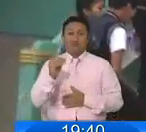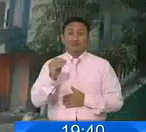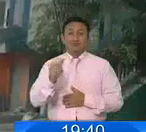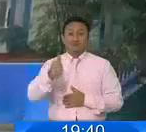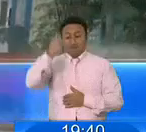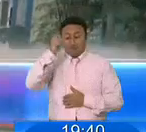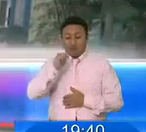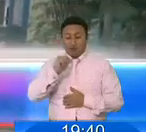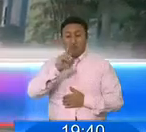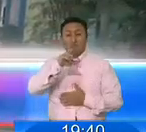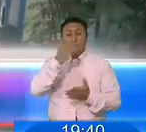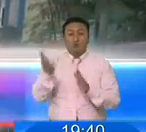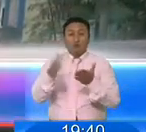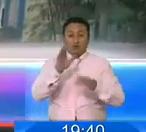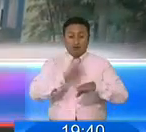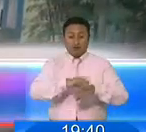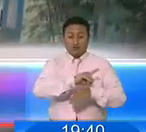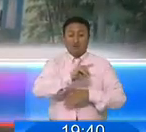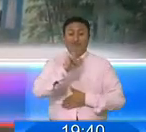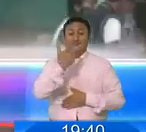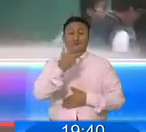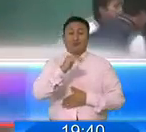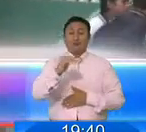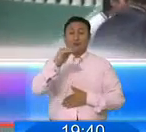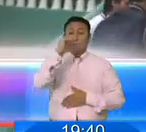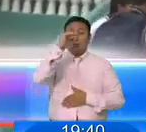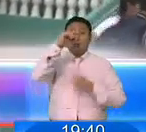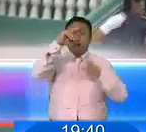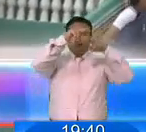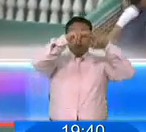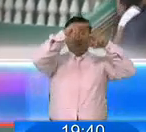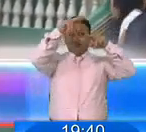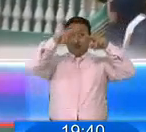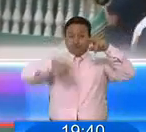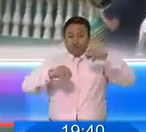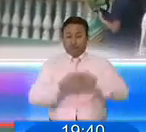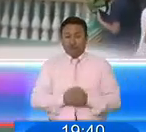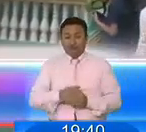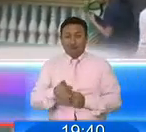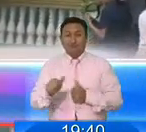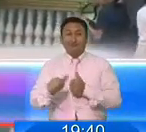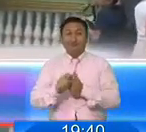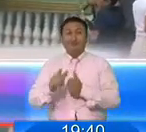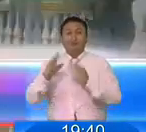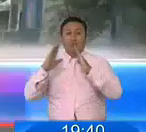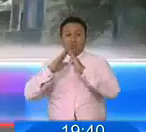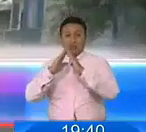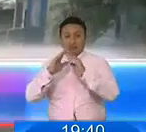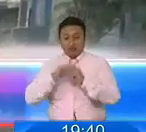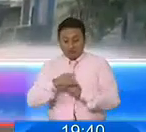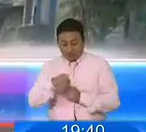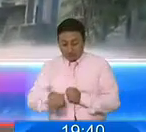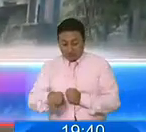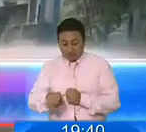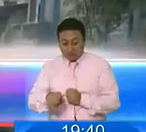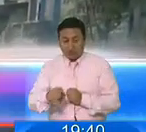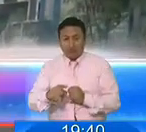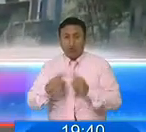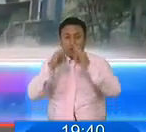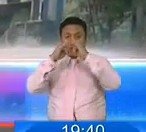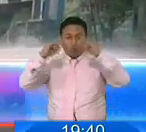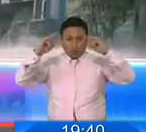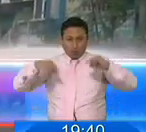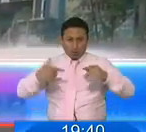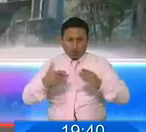al caer de un tercer piso en el cantón la libertad visitaron la capilla ardiente que se levantó en los bajos del edificio donde habitaba el